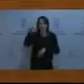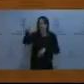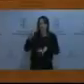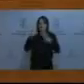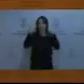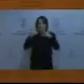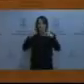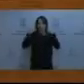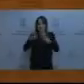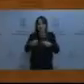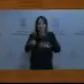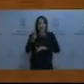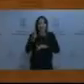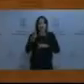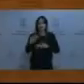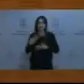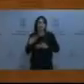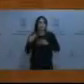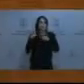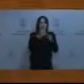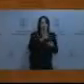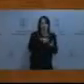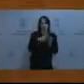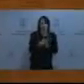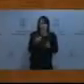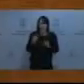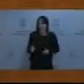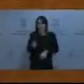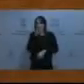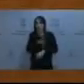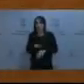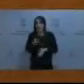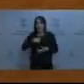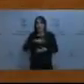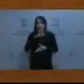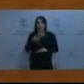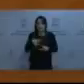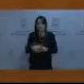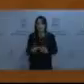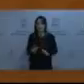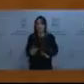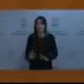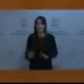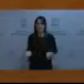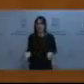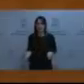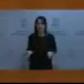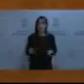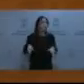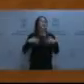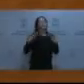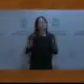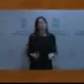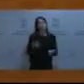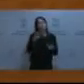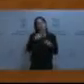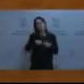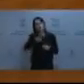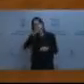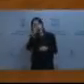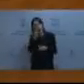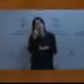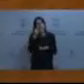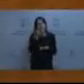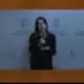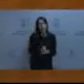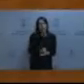vender, y estamos donde estamos. Y entonces, bueno, pues probemos con otras cosas. Ya que no